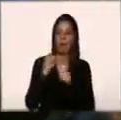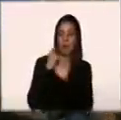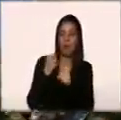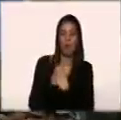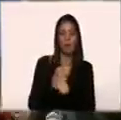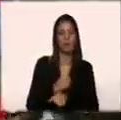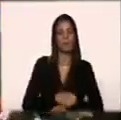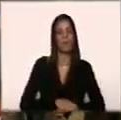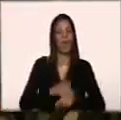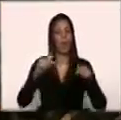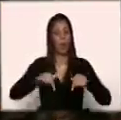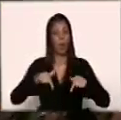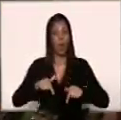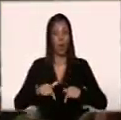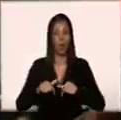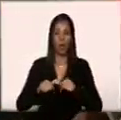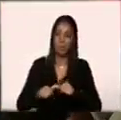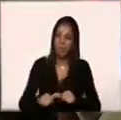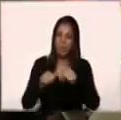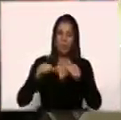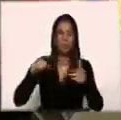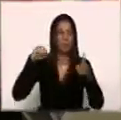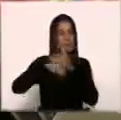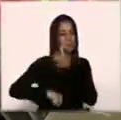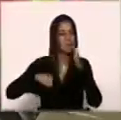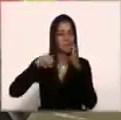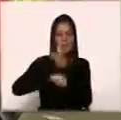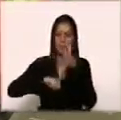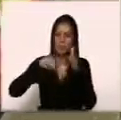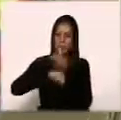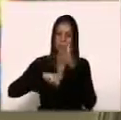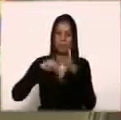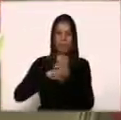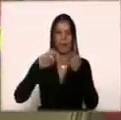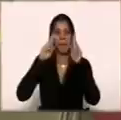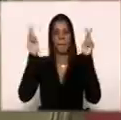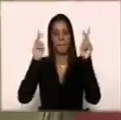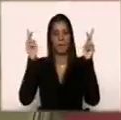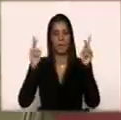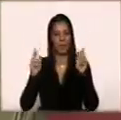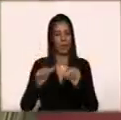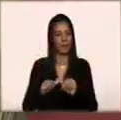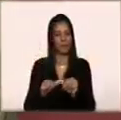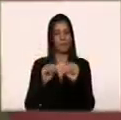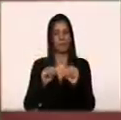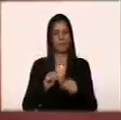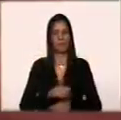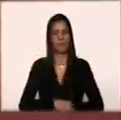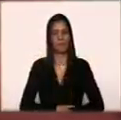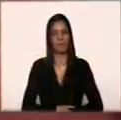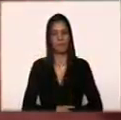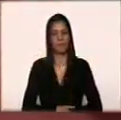hoy siguen en lucha, en batalla y en victoria, señores.